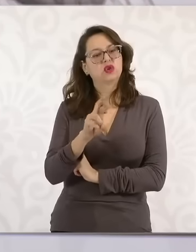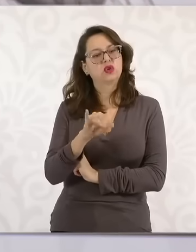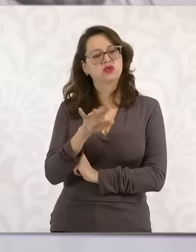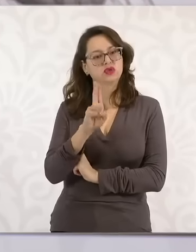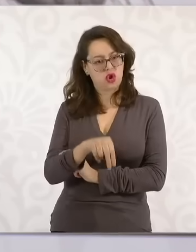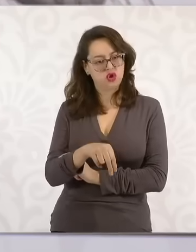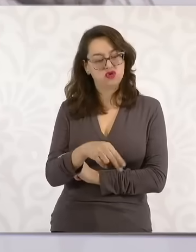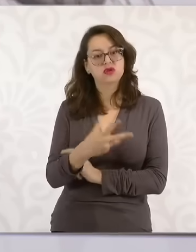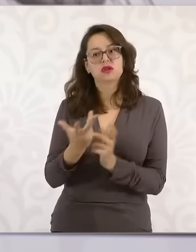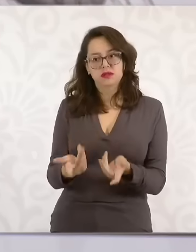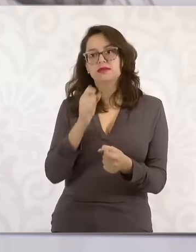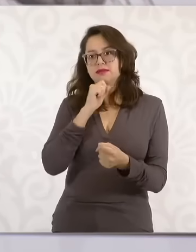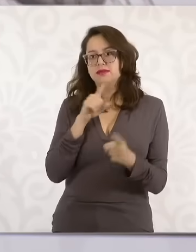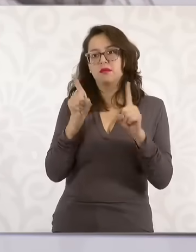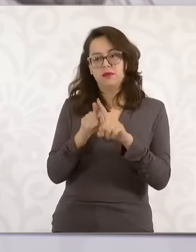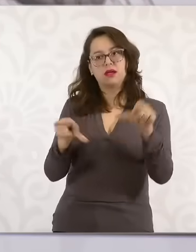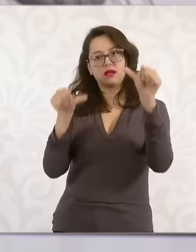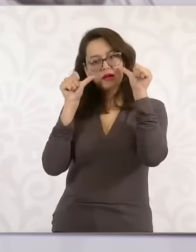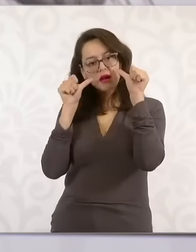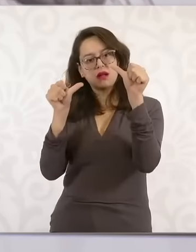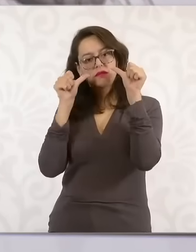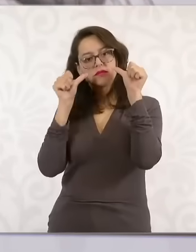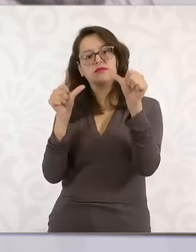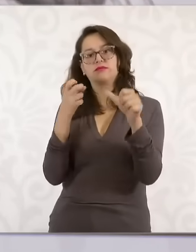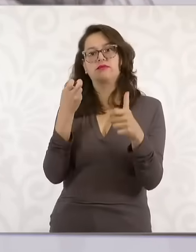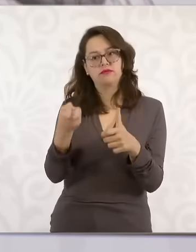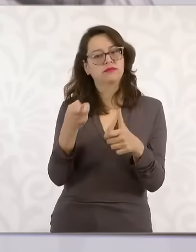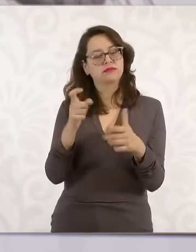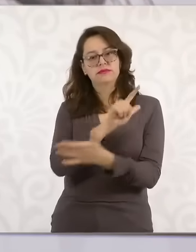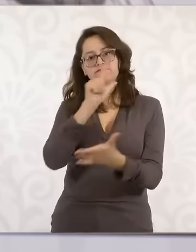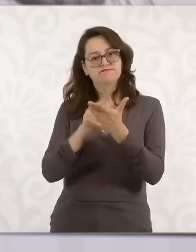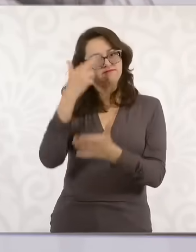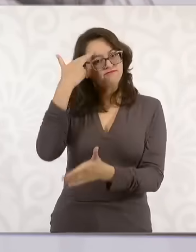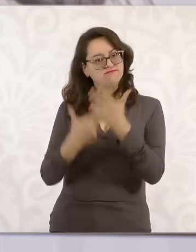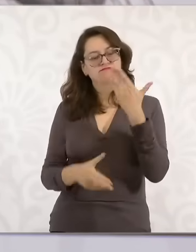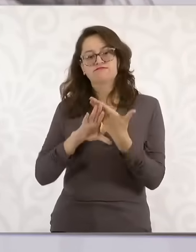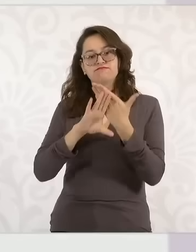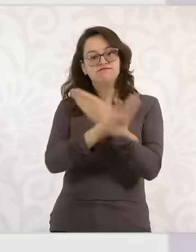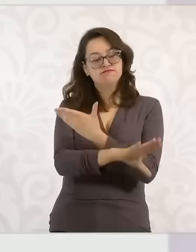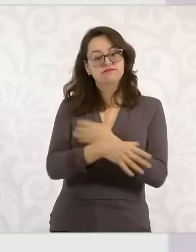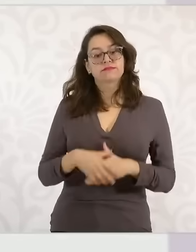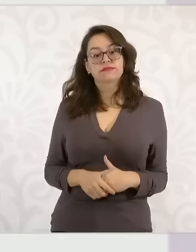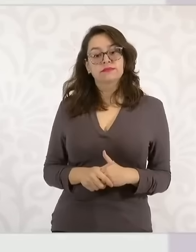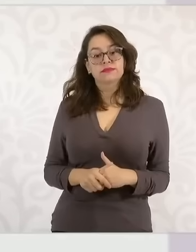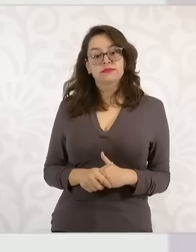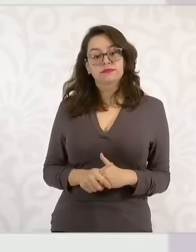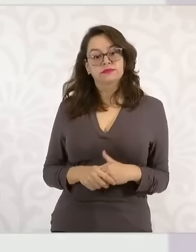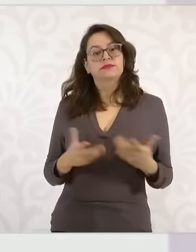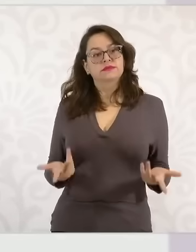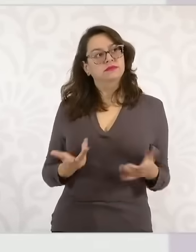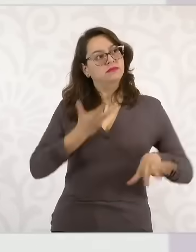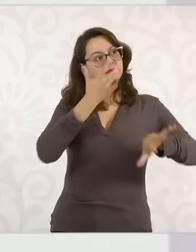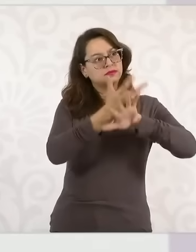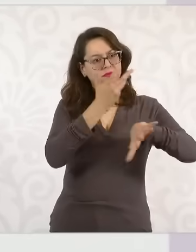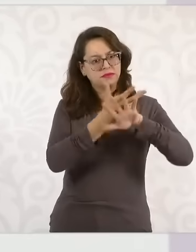recursos y tiempo para erradicar la extorsión en nuestro país. Entonces, y trabajamos con Estados